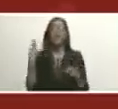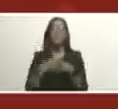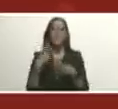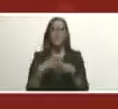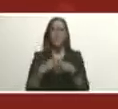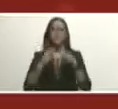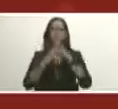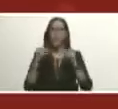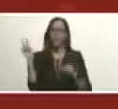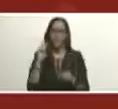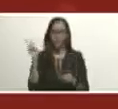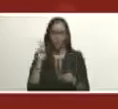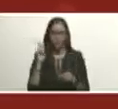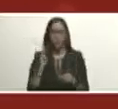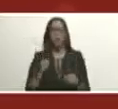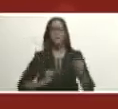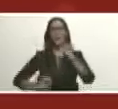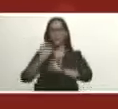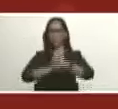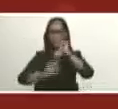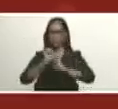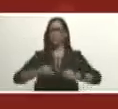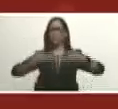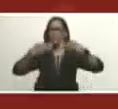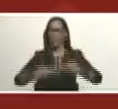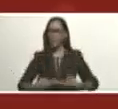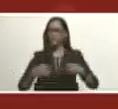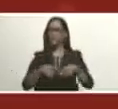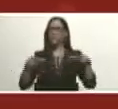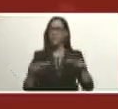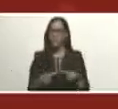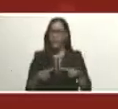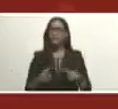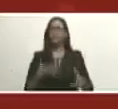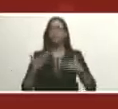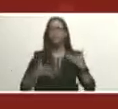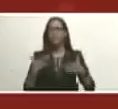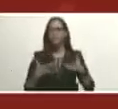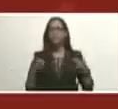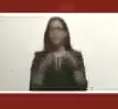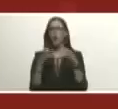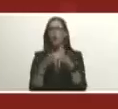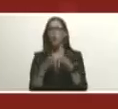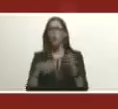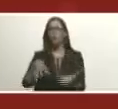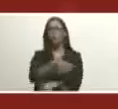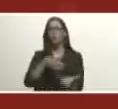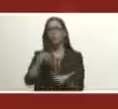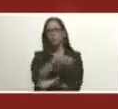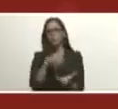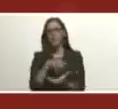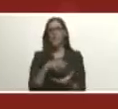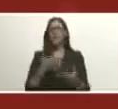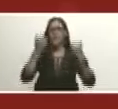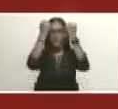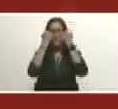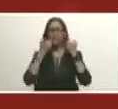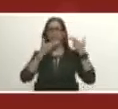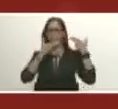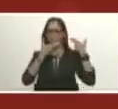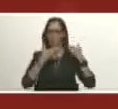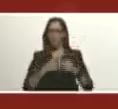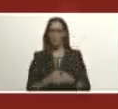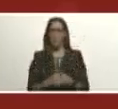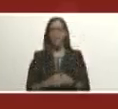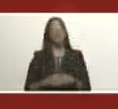territorio nacional, para enfrentar eficazmente el amplio espectro de actividades de grupos desestabilizadores y terroristas.